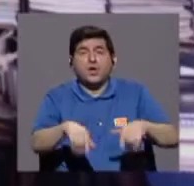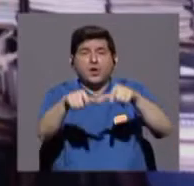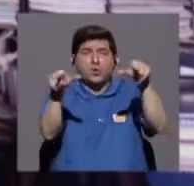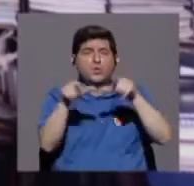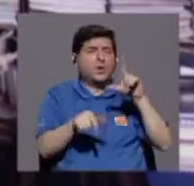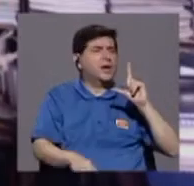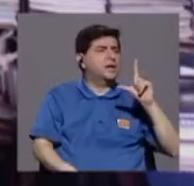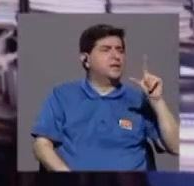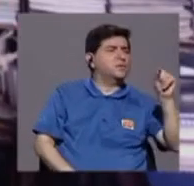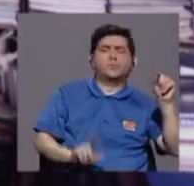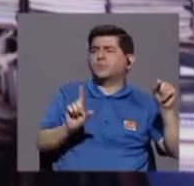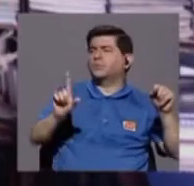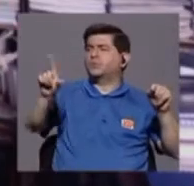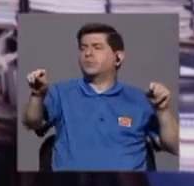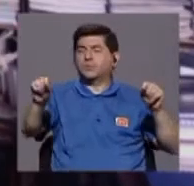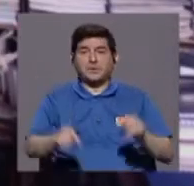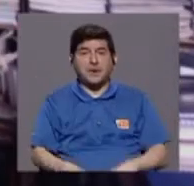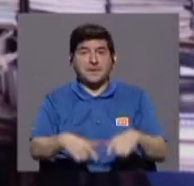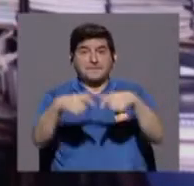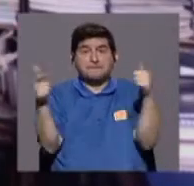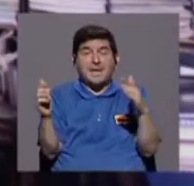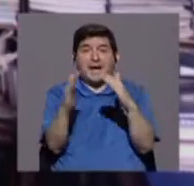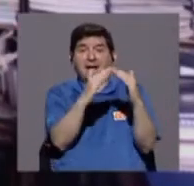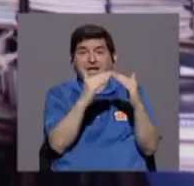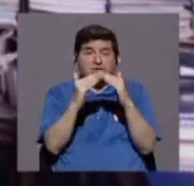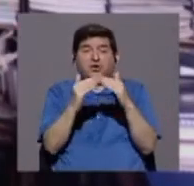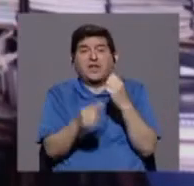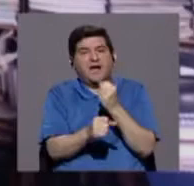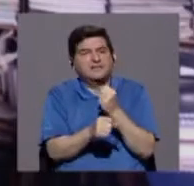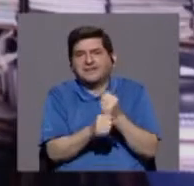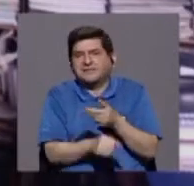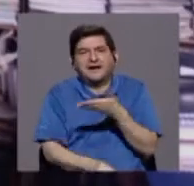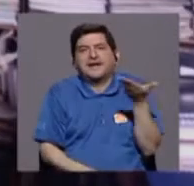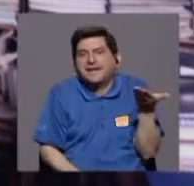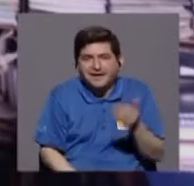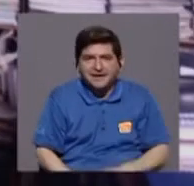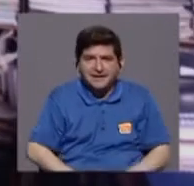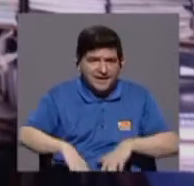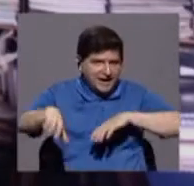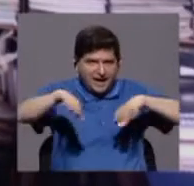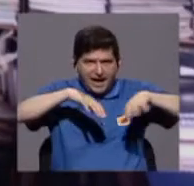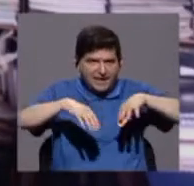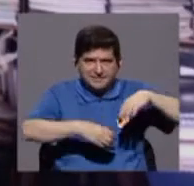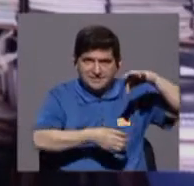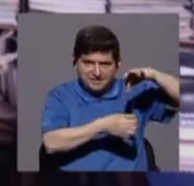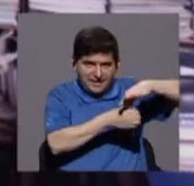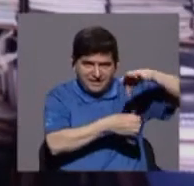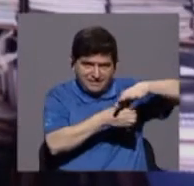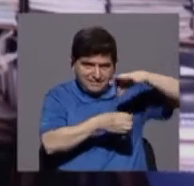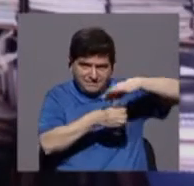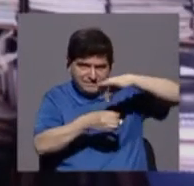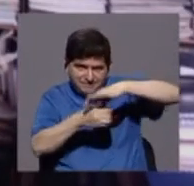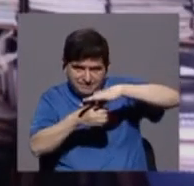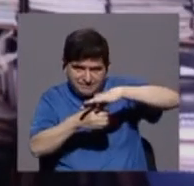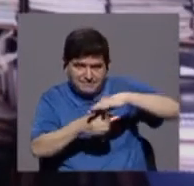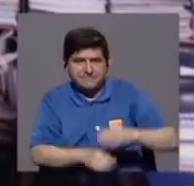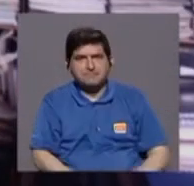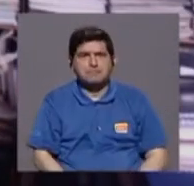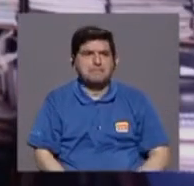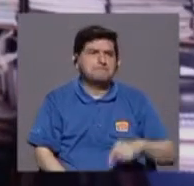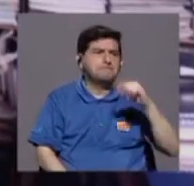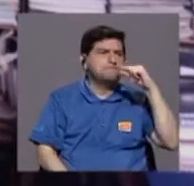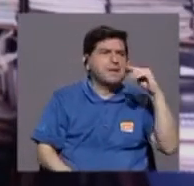rurales, porque la mayoría de la población se dedicaba a actividades rurales, generalmente de